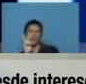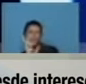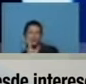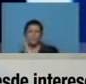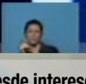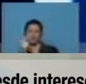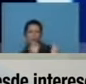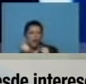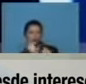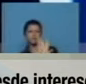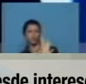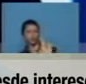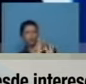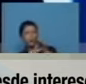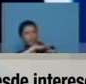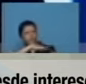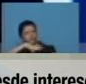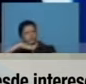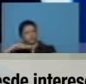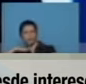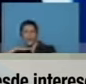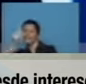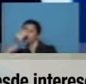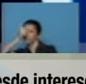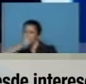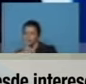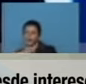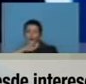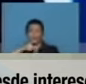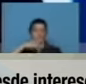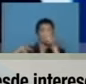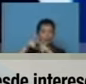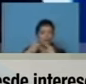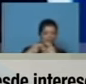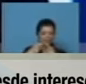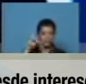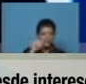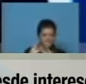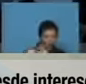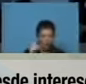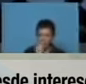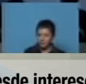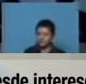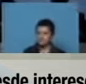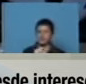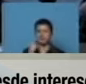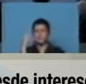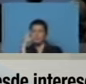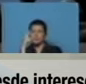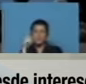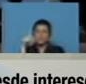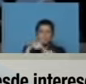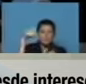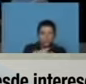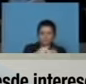había todos los fines de semana largos o cuando querían presionar por el tipo del precio que comenzaba a escasear el combustible